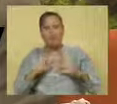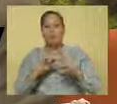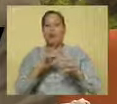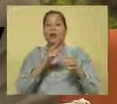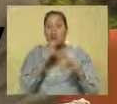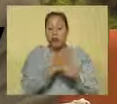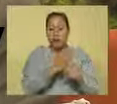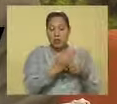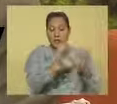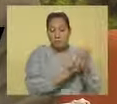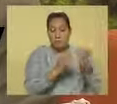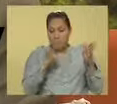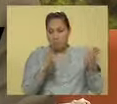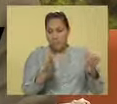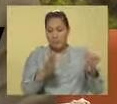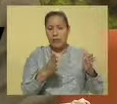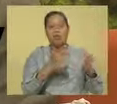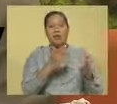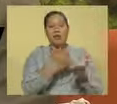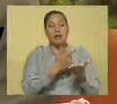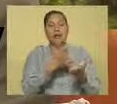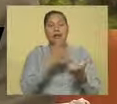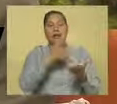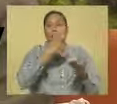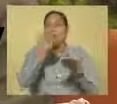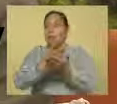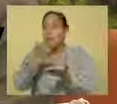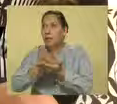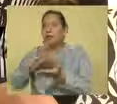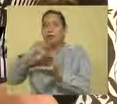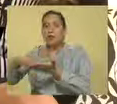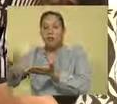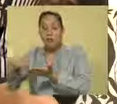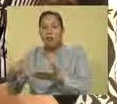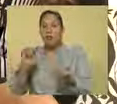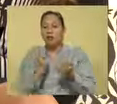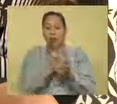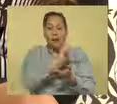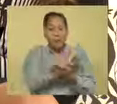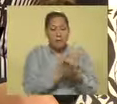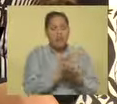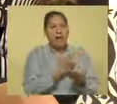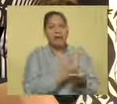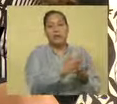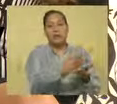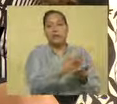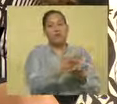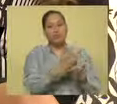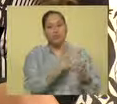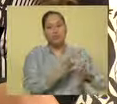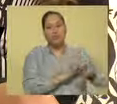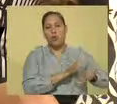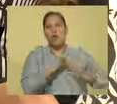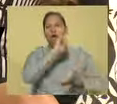del año ha habido un impacto en el consumo y hay un impacto en los mismos proyectos de inversión por la ley fiscal.